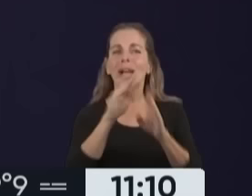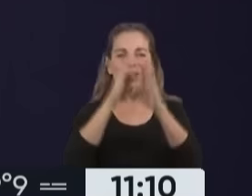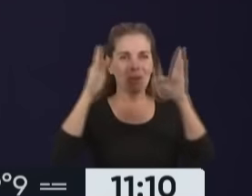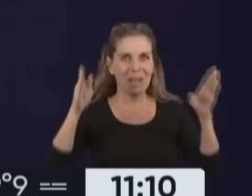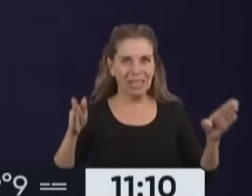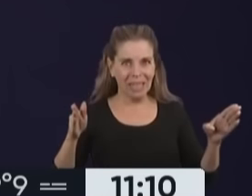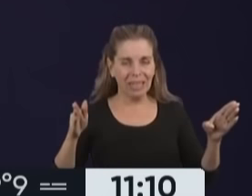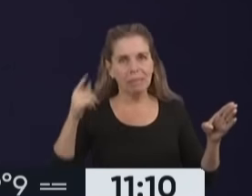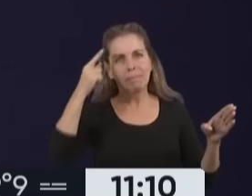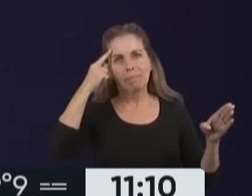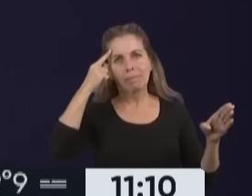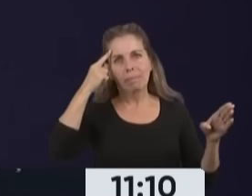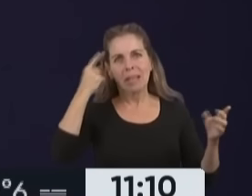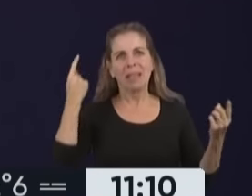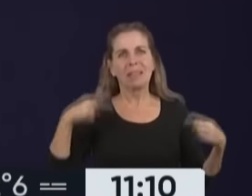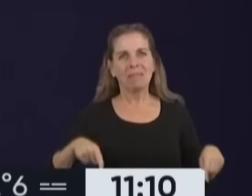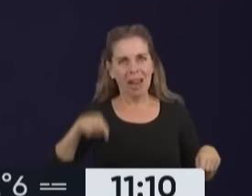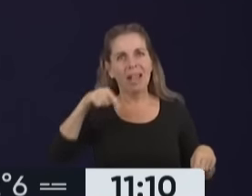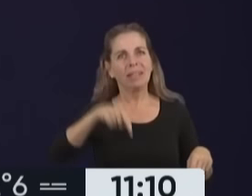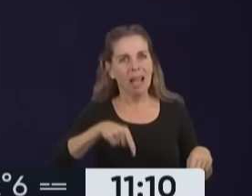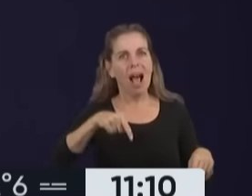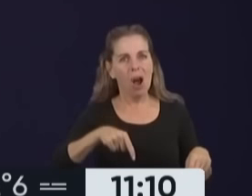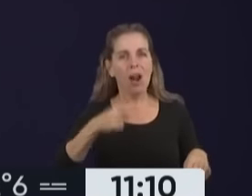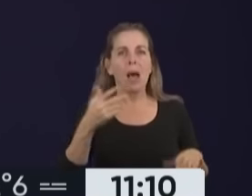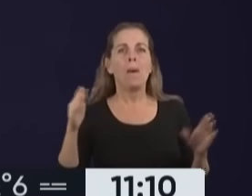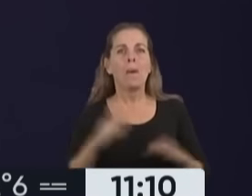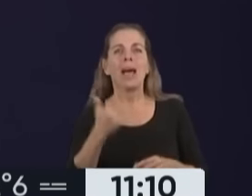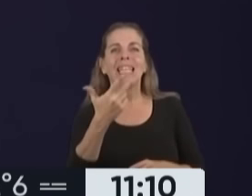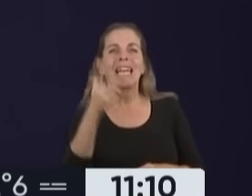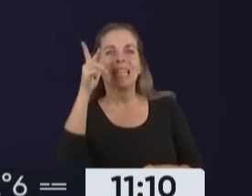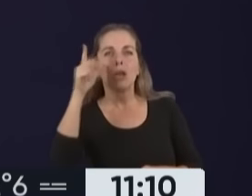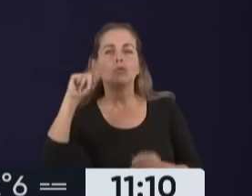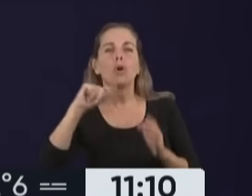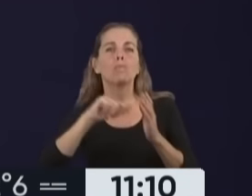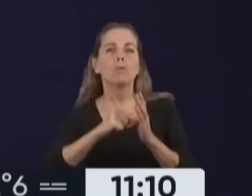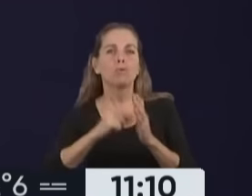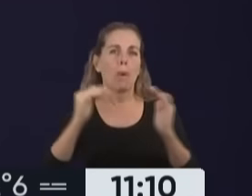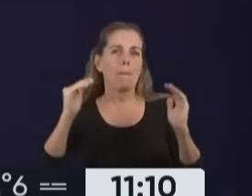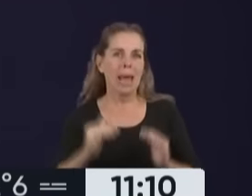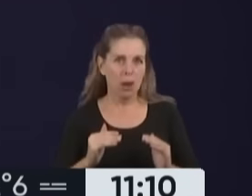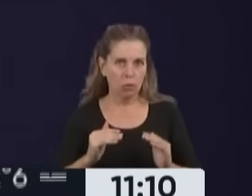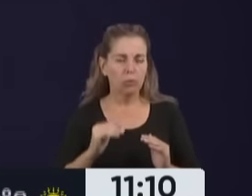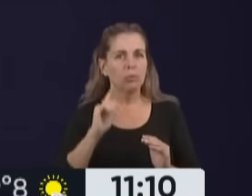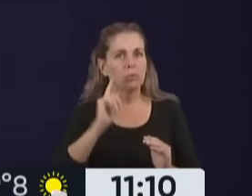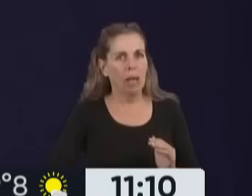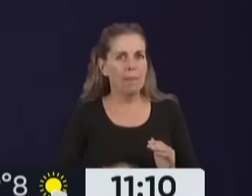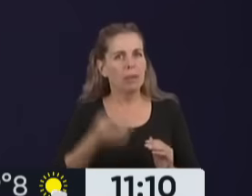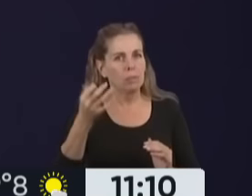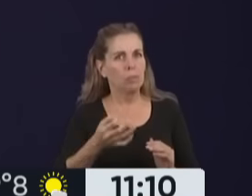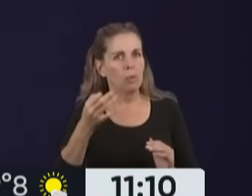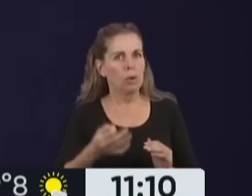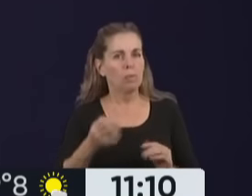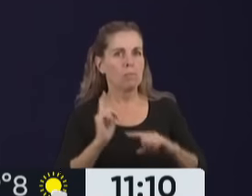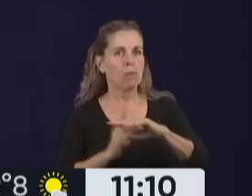tenía la expectativa de 102, hoy está 38 puntos por debajo. Así que también es una muy